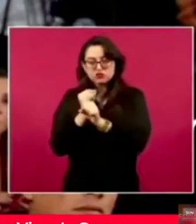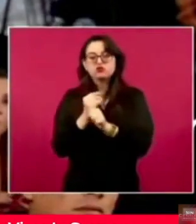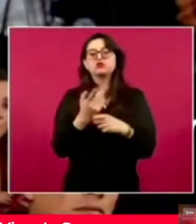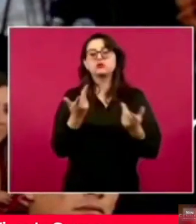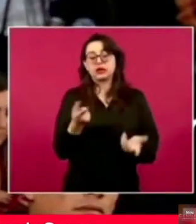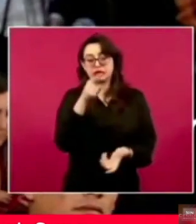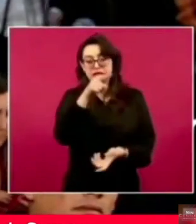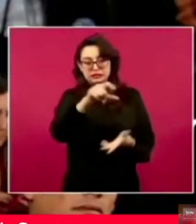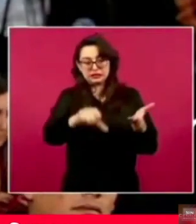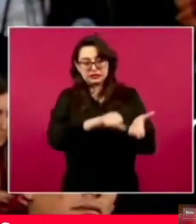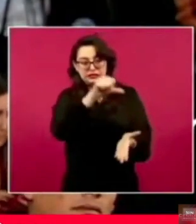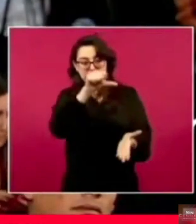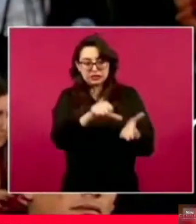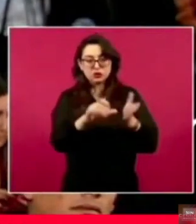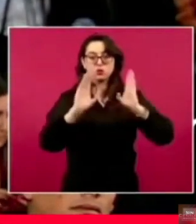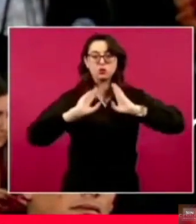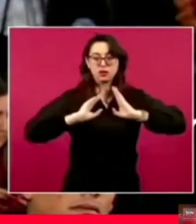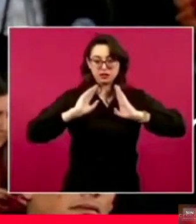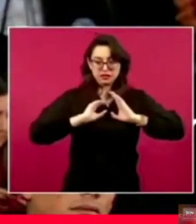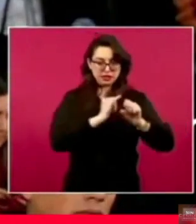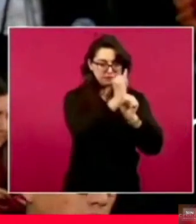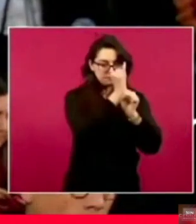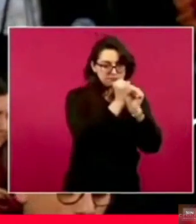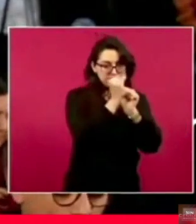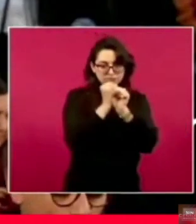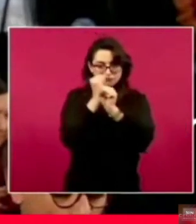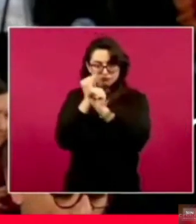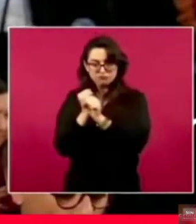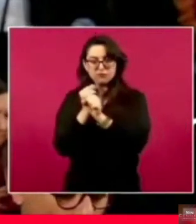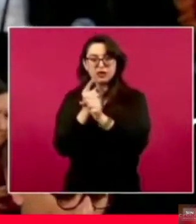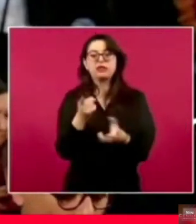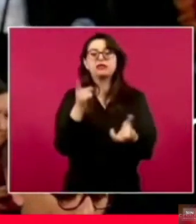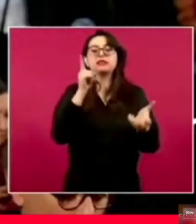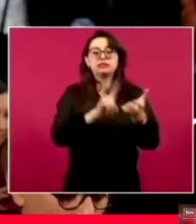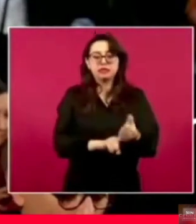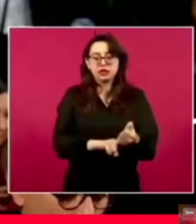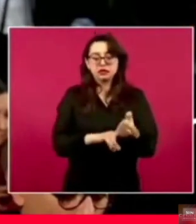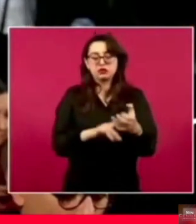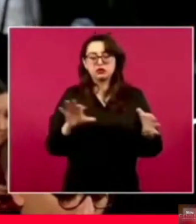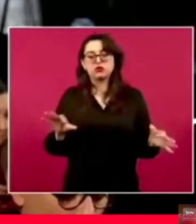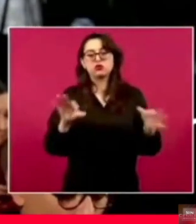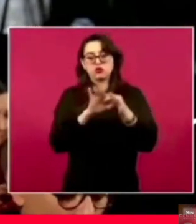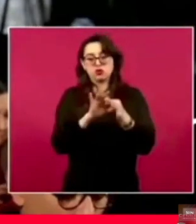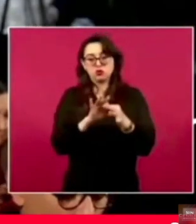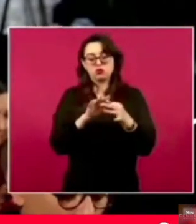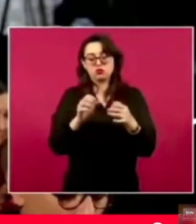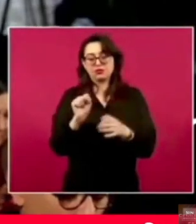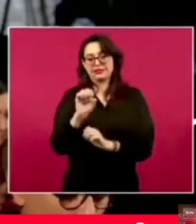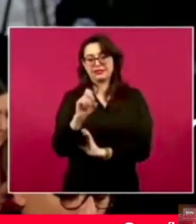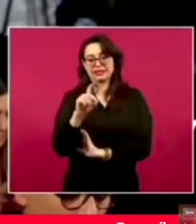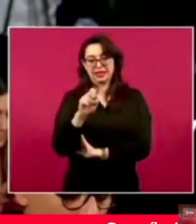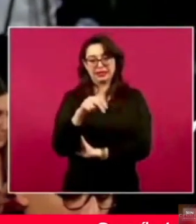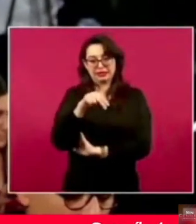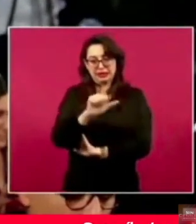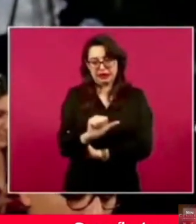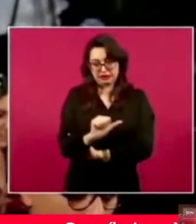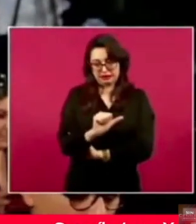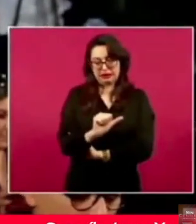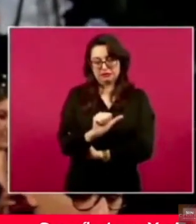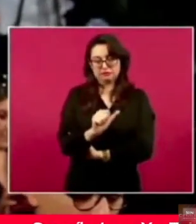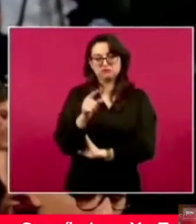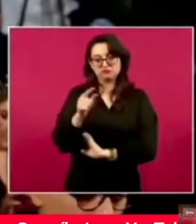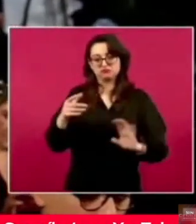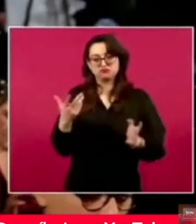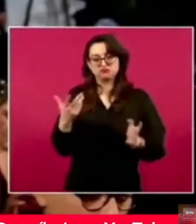Centro Militar de Inteligencia responde al Estado Mayor de la Defensa Nacional y por ende al titular de la